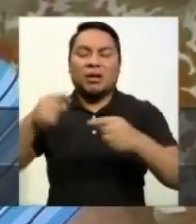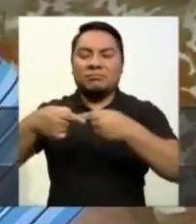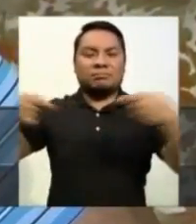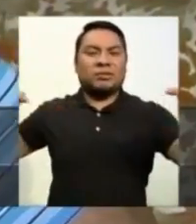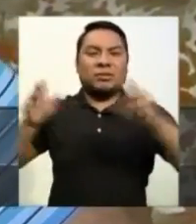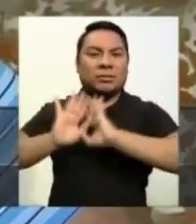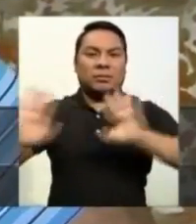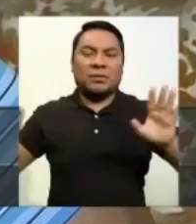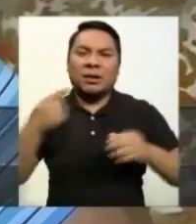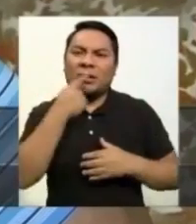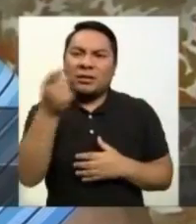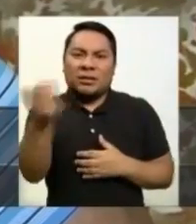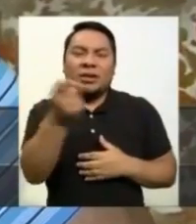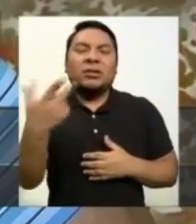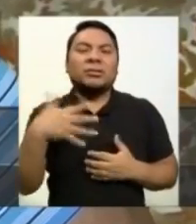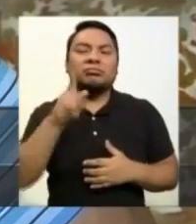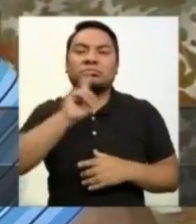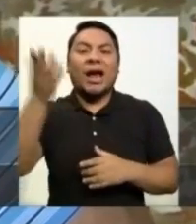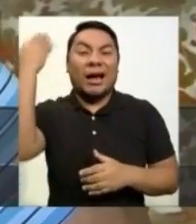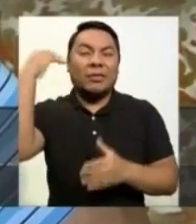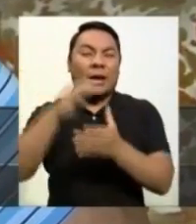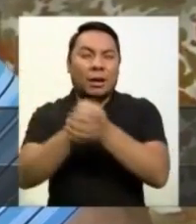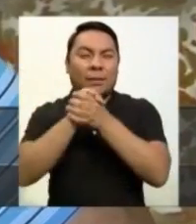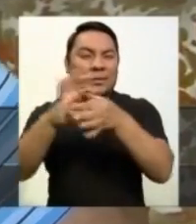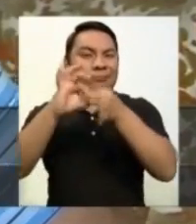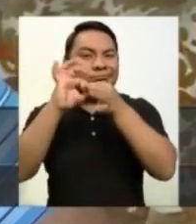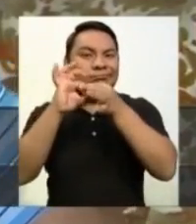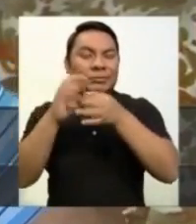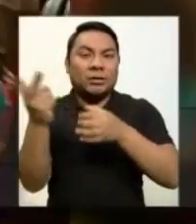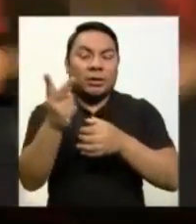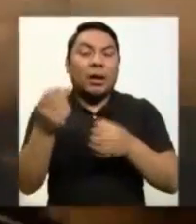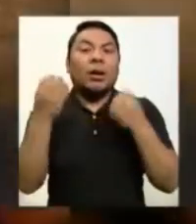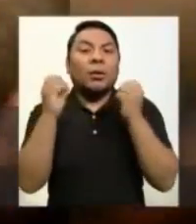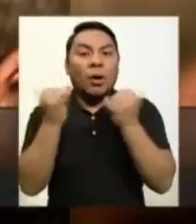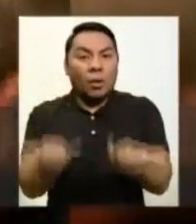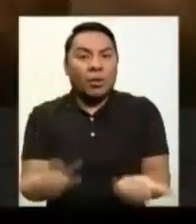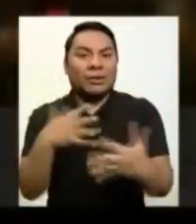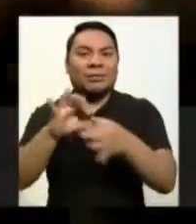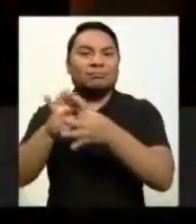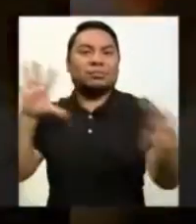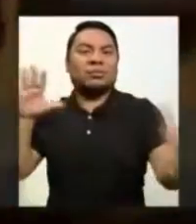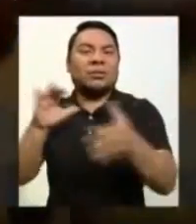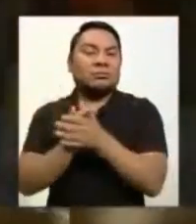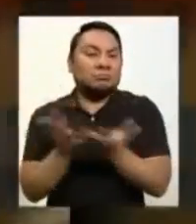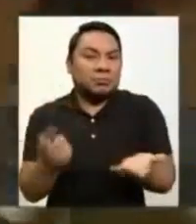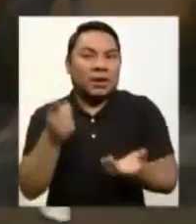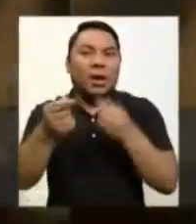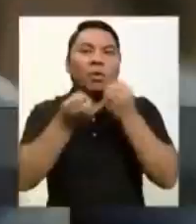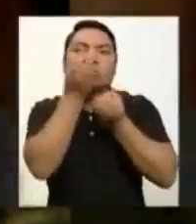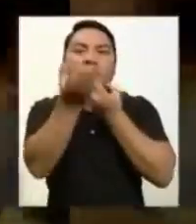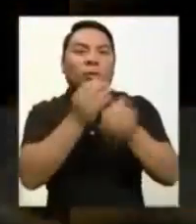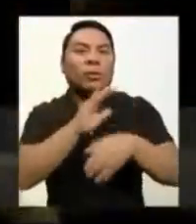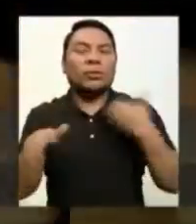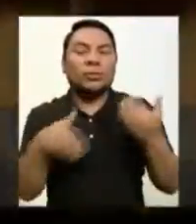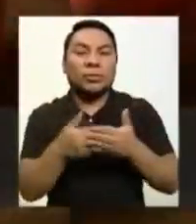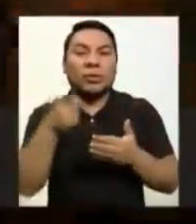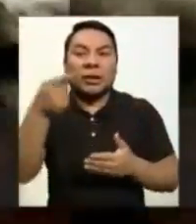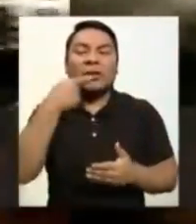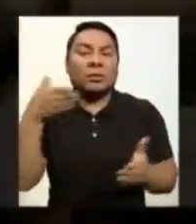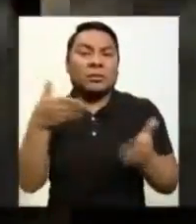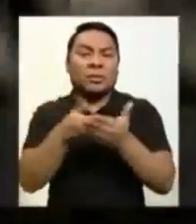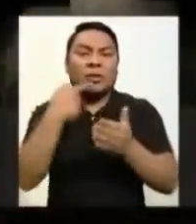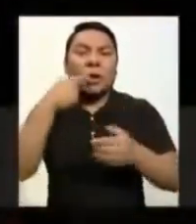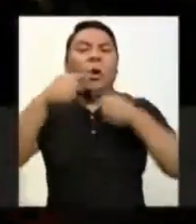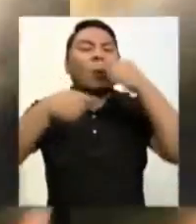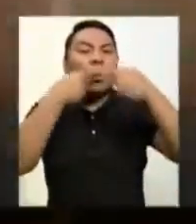ningún vínculo comercial entre ellos y que Alejandro Toledo no era su testaferro. En alusión a la prisión preventiva en su contra, Maiman sostuvo que para